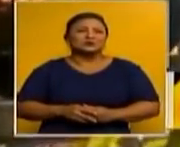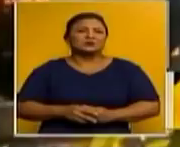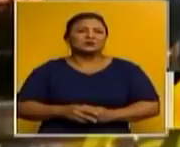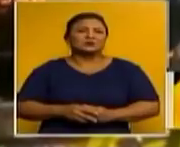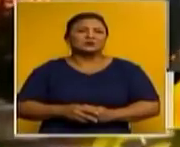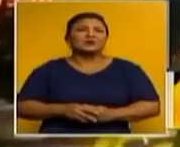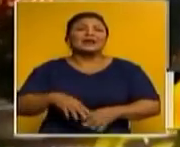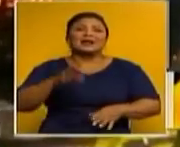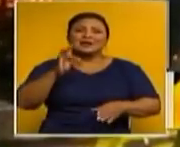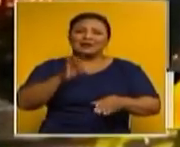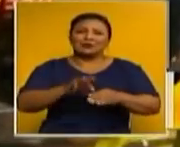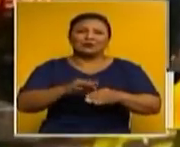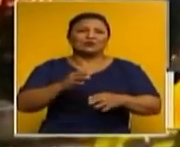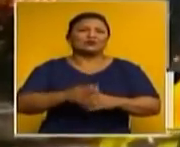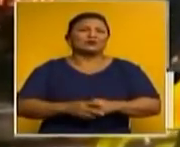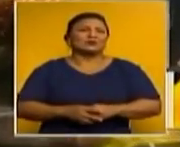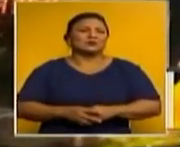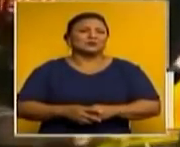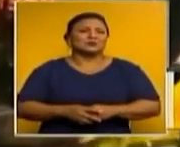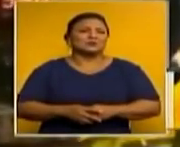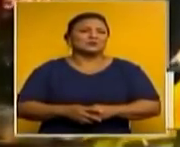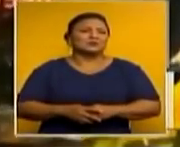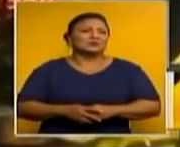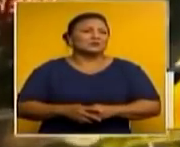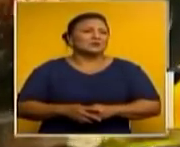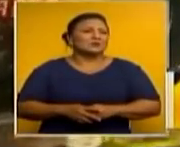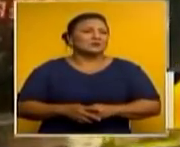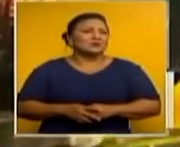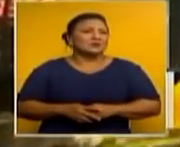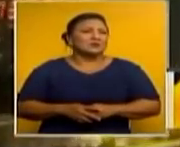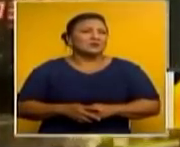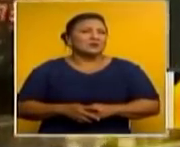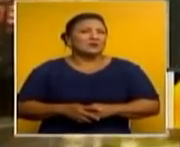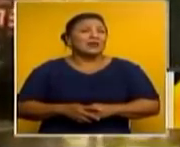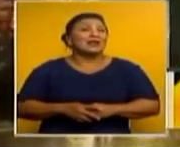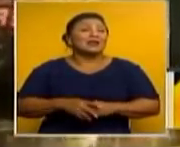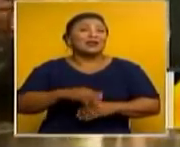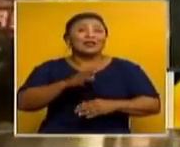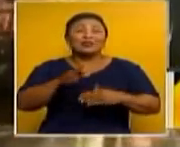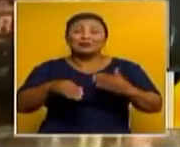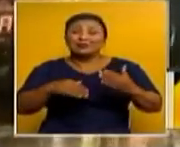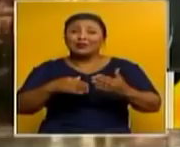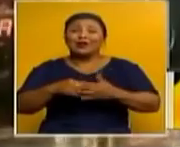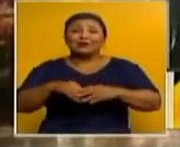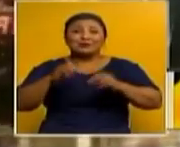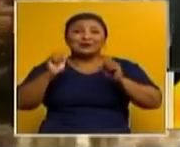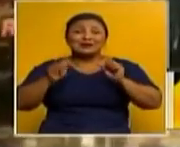a la consulta, a ejercer democráticamente.